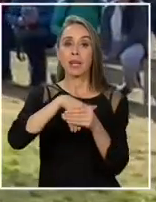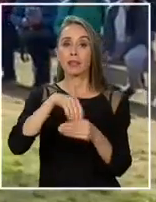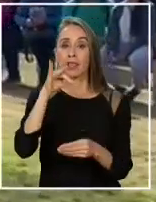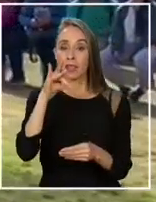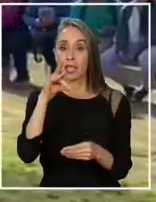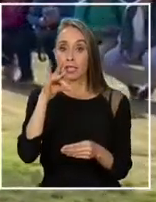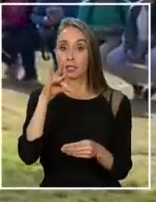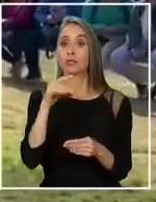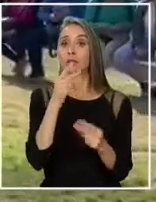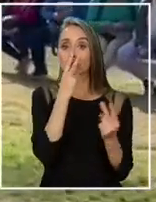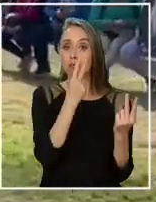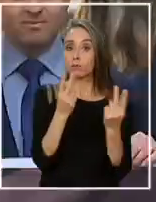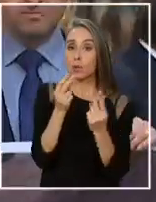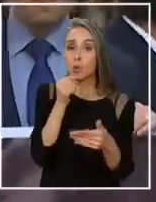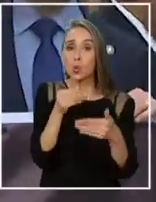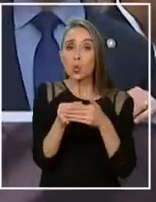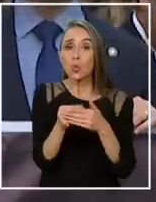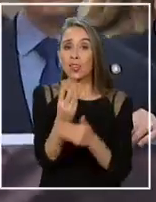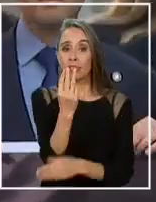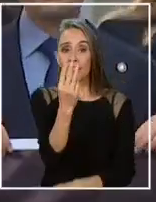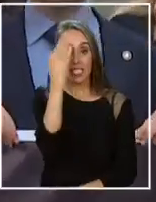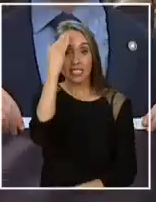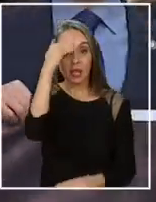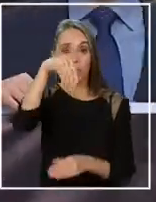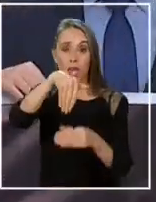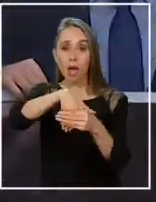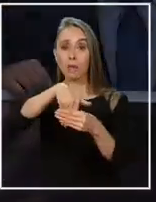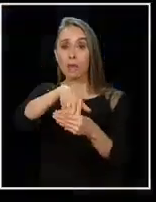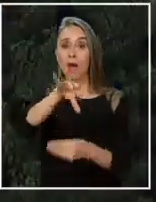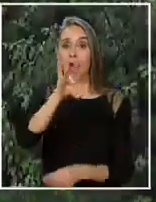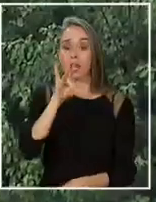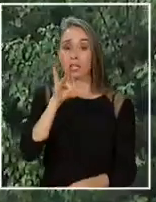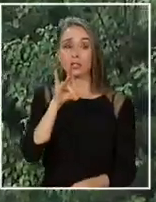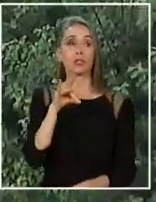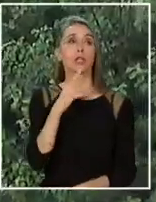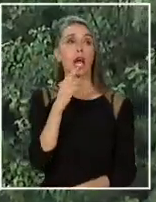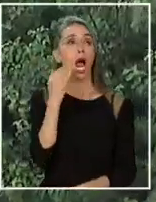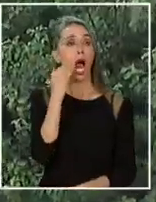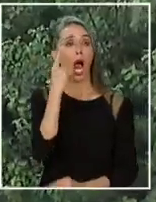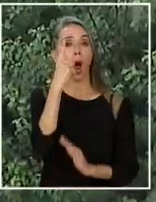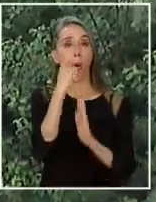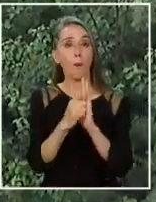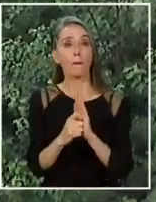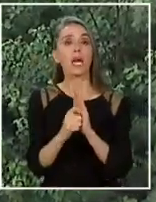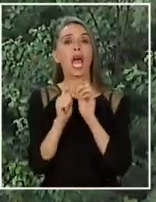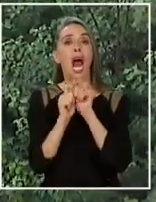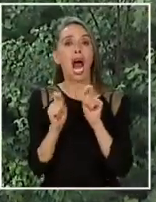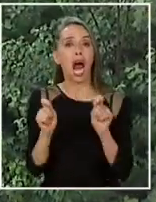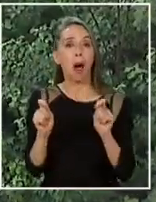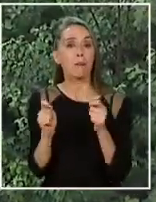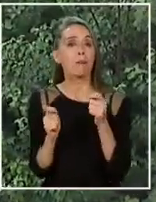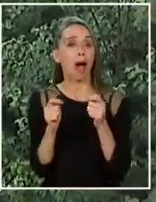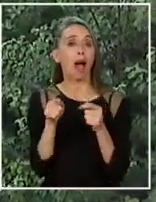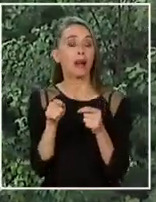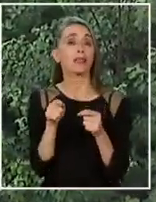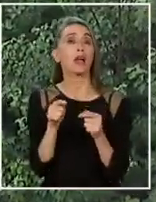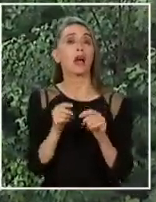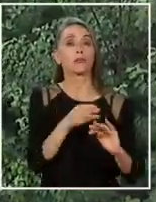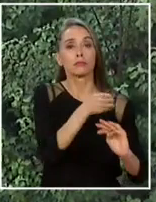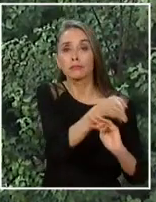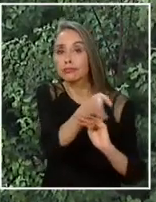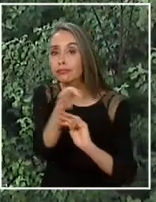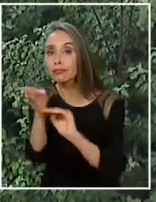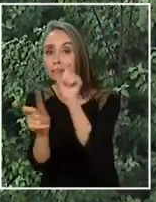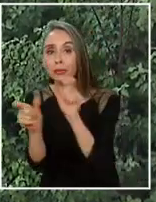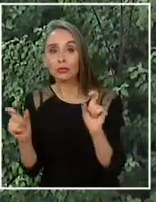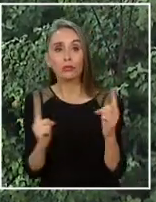hecho sentir cuando restan escasos 13 días para las elecciones. Llevamos cerca de un mes de campaña en la calle,